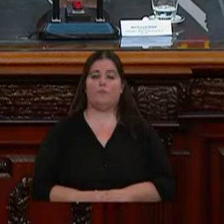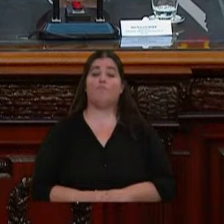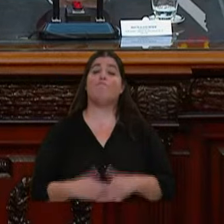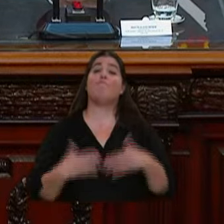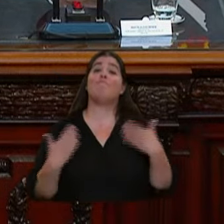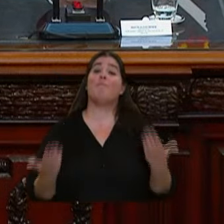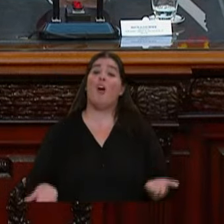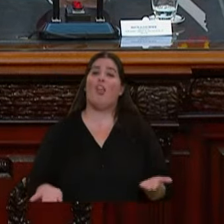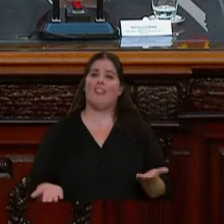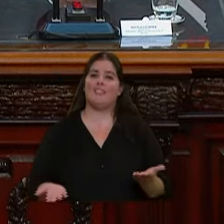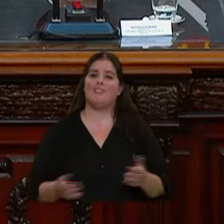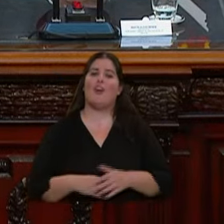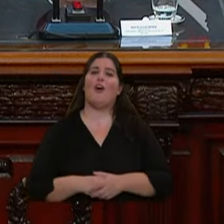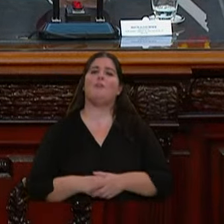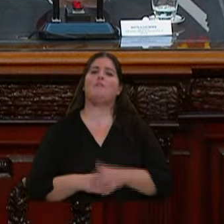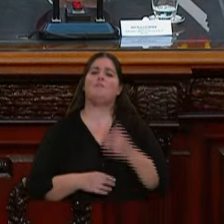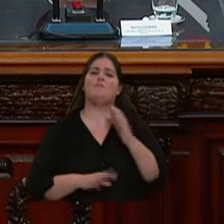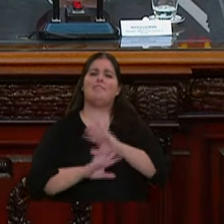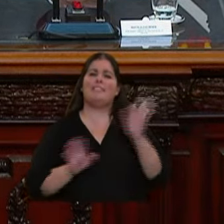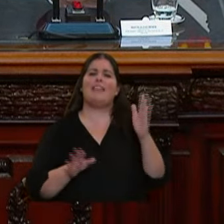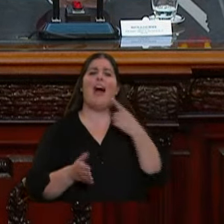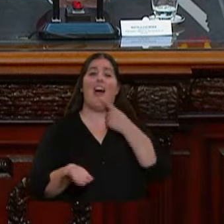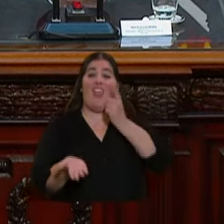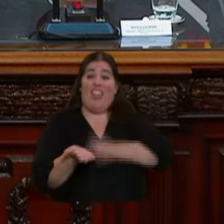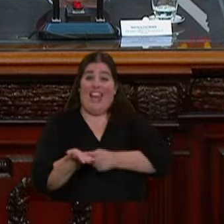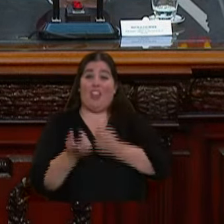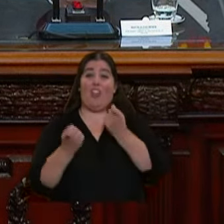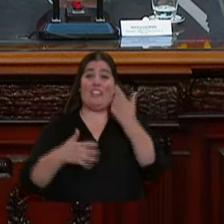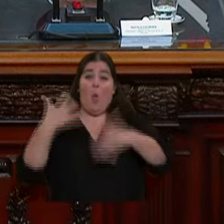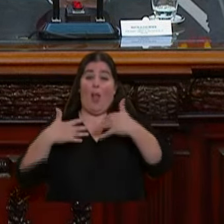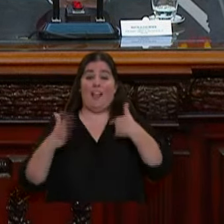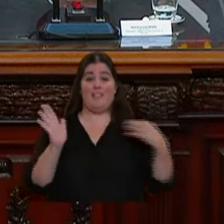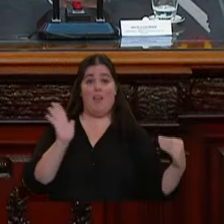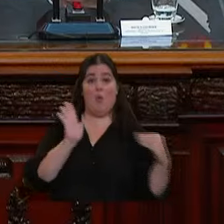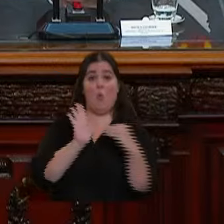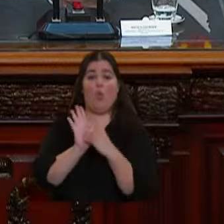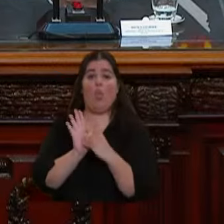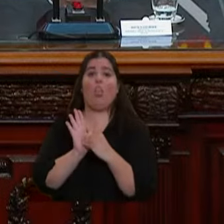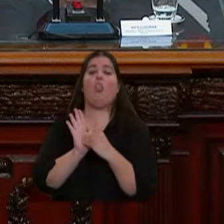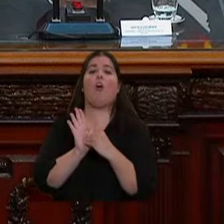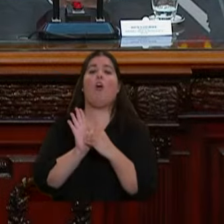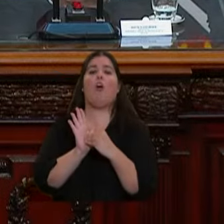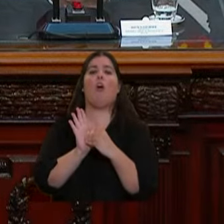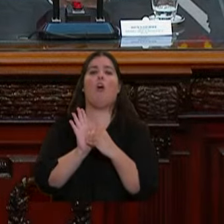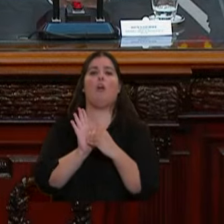Por eso, incluimos en el decreto de necesidad y urgencia